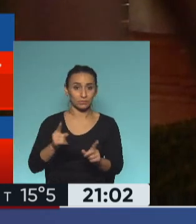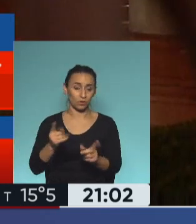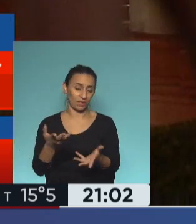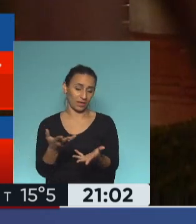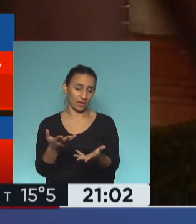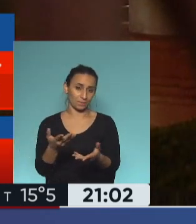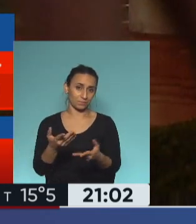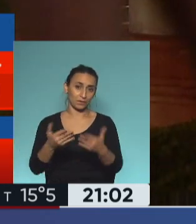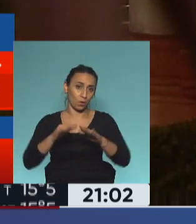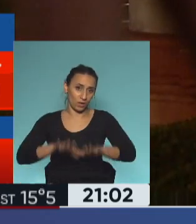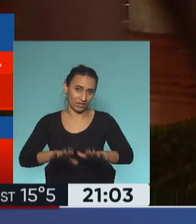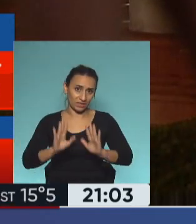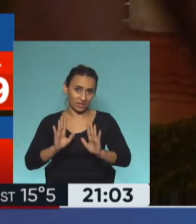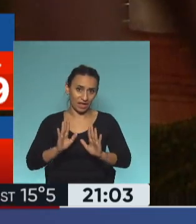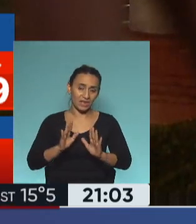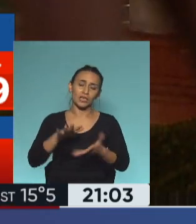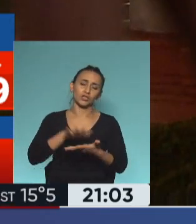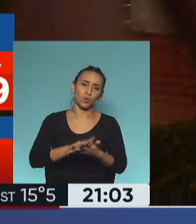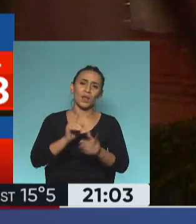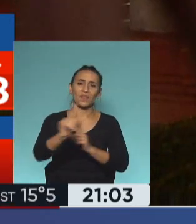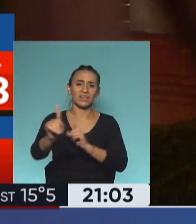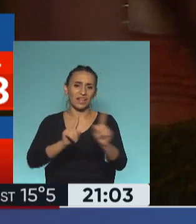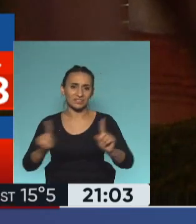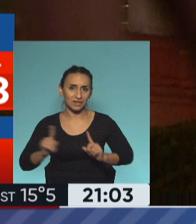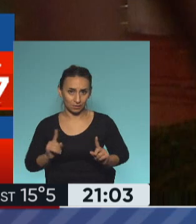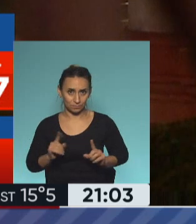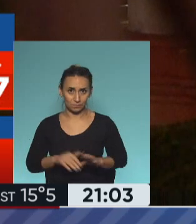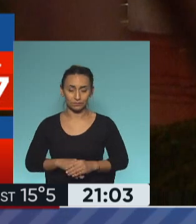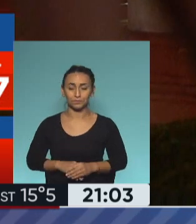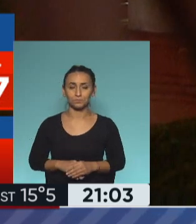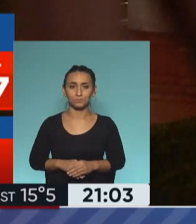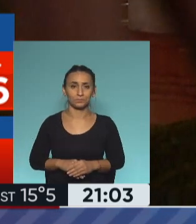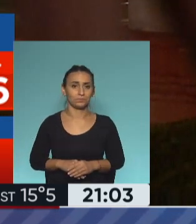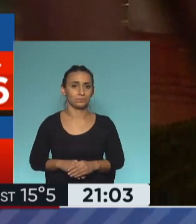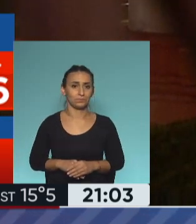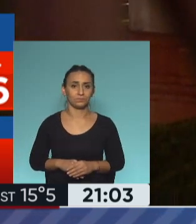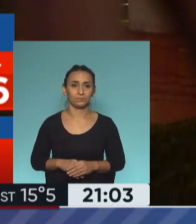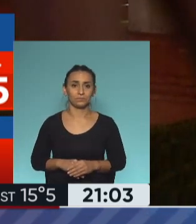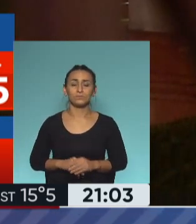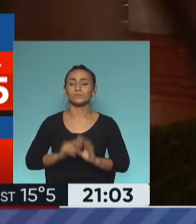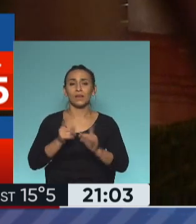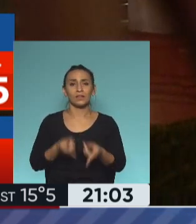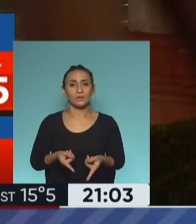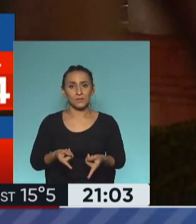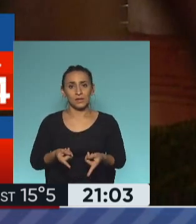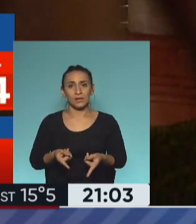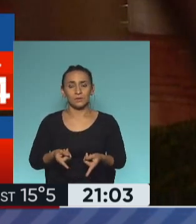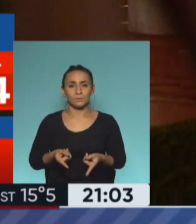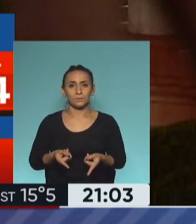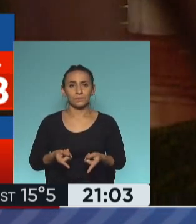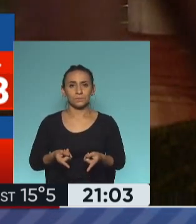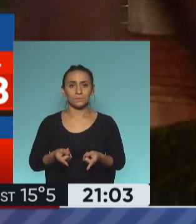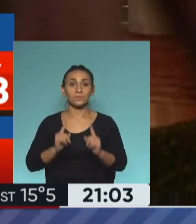la cuarentena, del distanciamiento social preventivo obligatorio en nuestro país y también